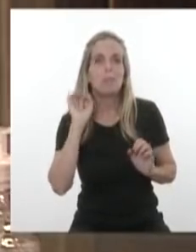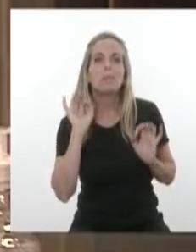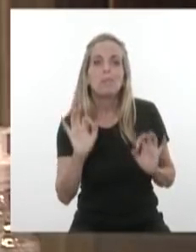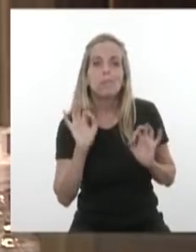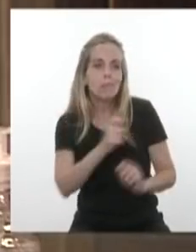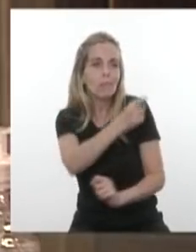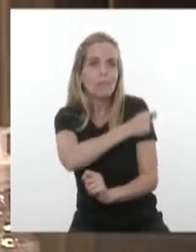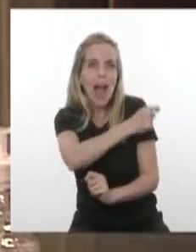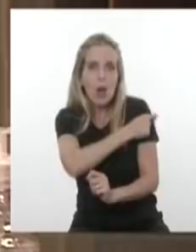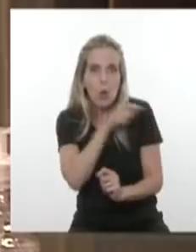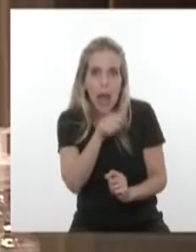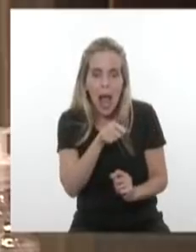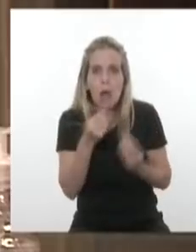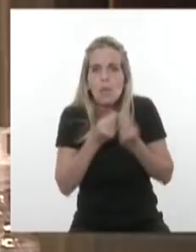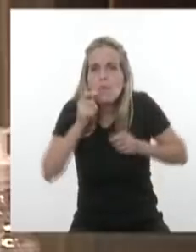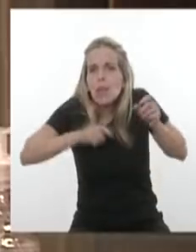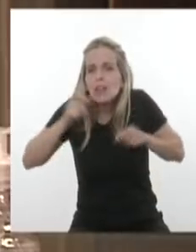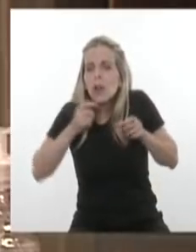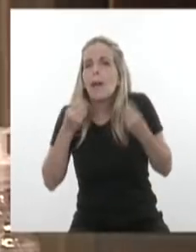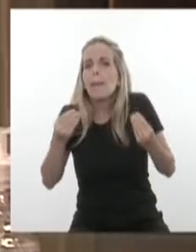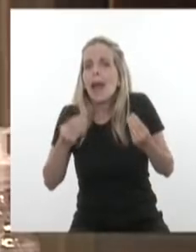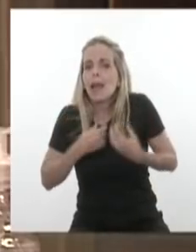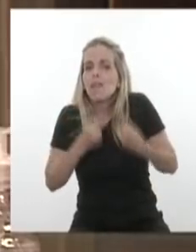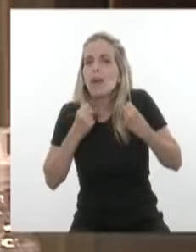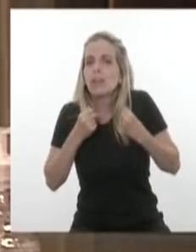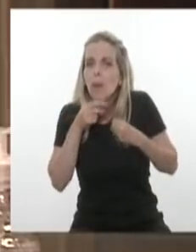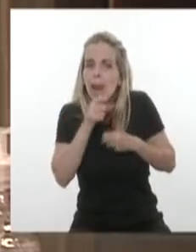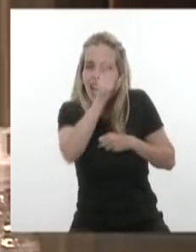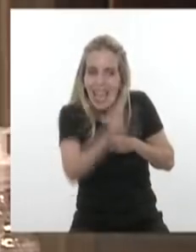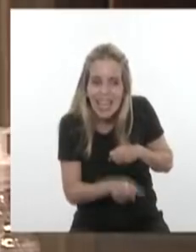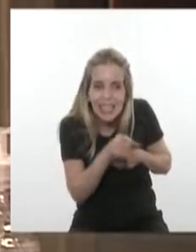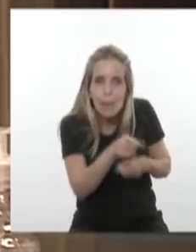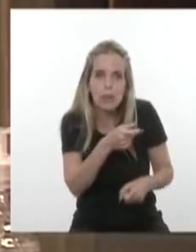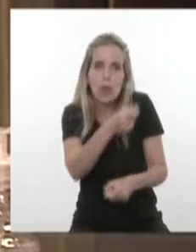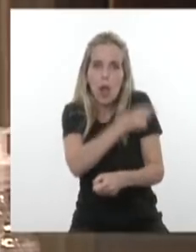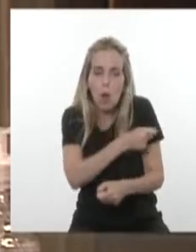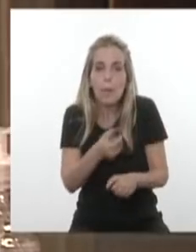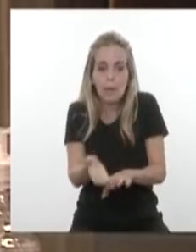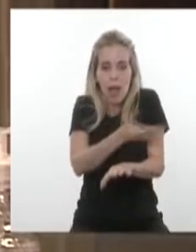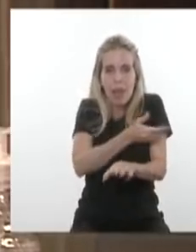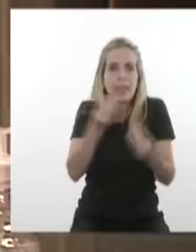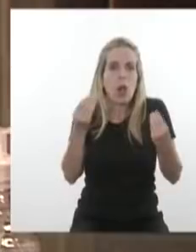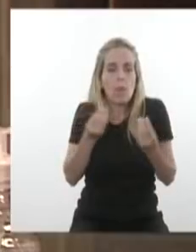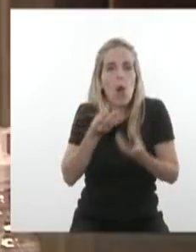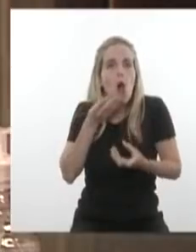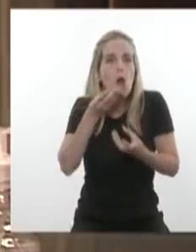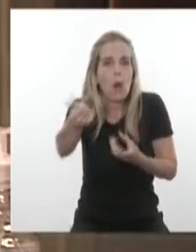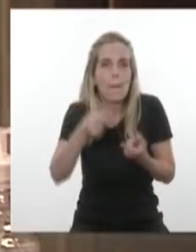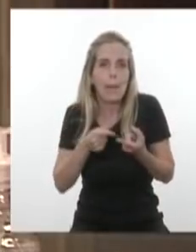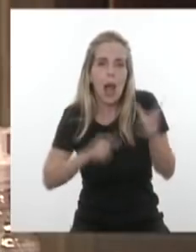mucha pero mucha gente trabajando silenciosamente para hacer la compra la distribución